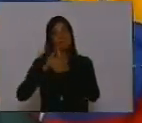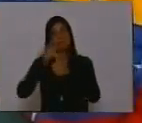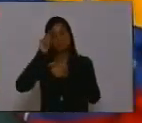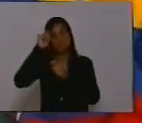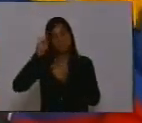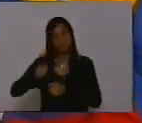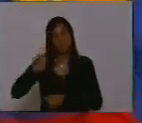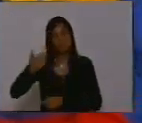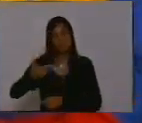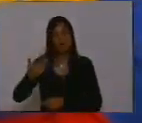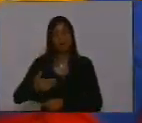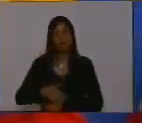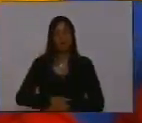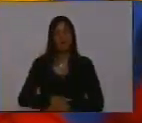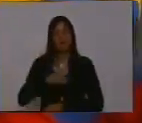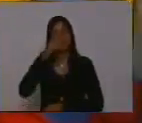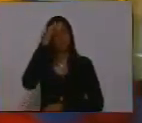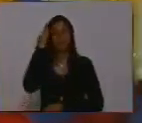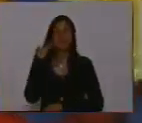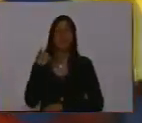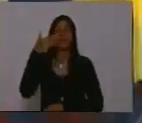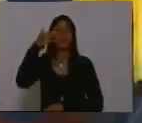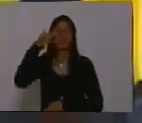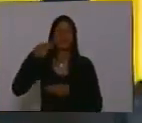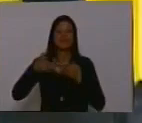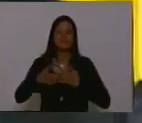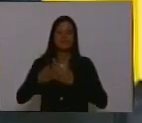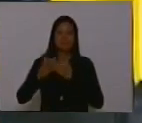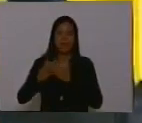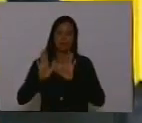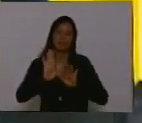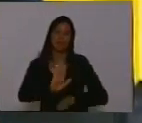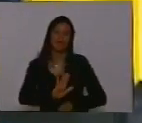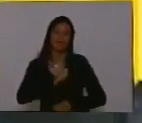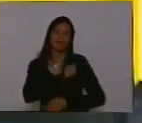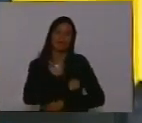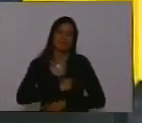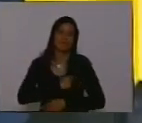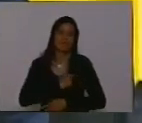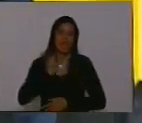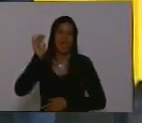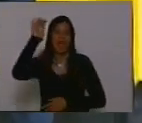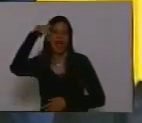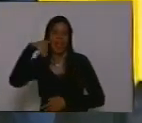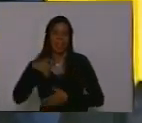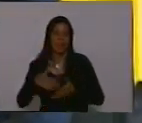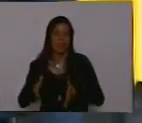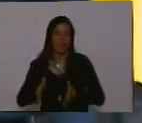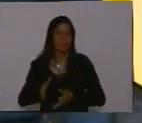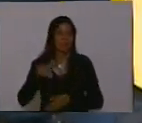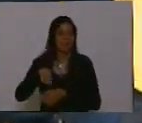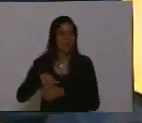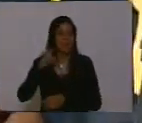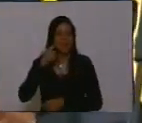y magallanero, pero bueno, venimos de la cuna de Revolución Bolivariana, de Aragua Potencia, ¿verdad, Leona?